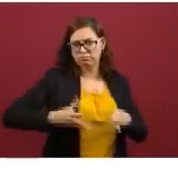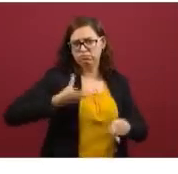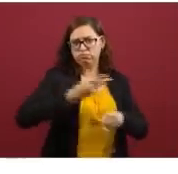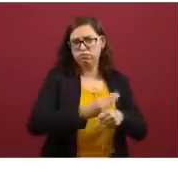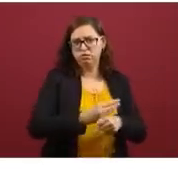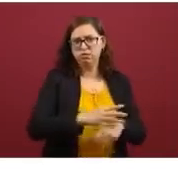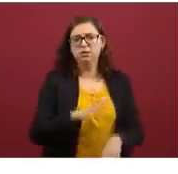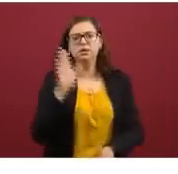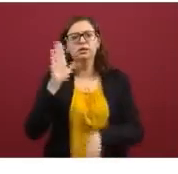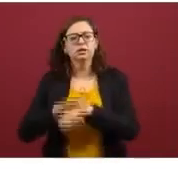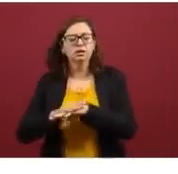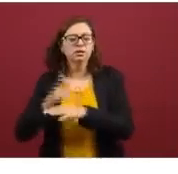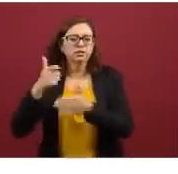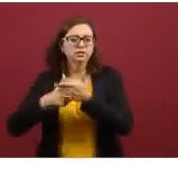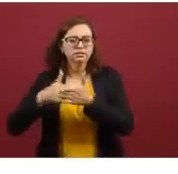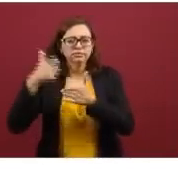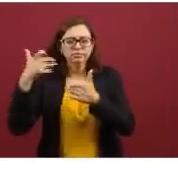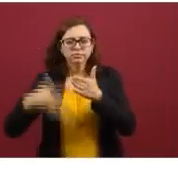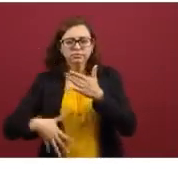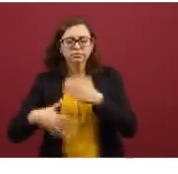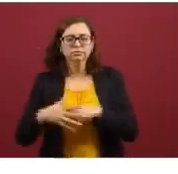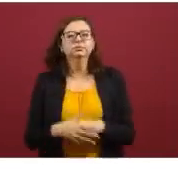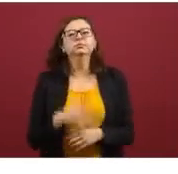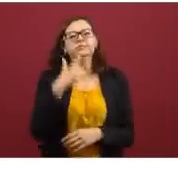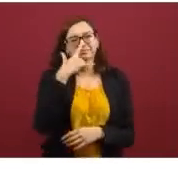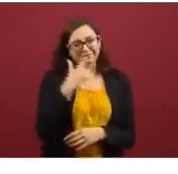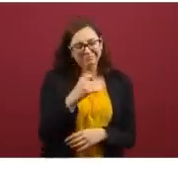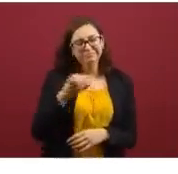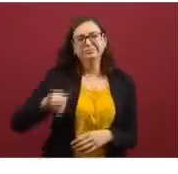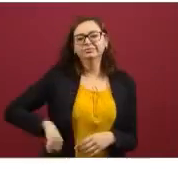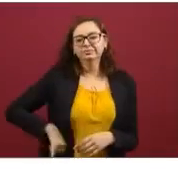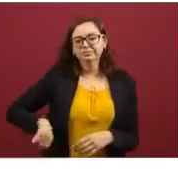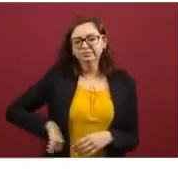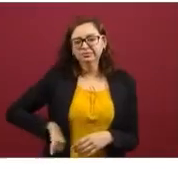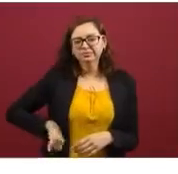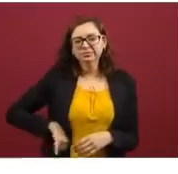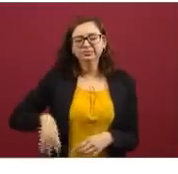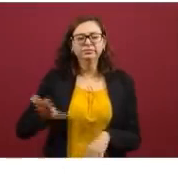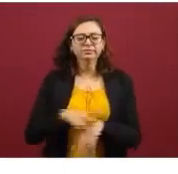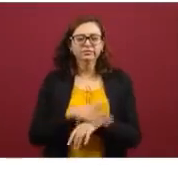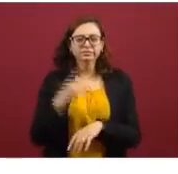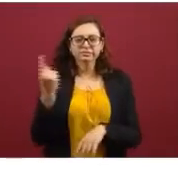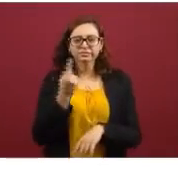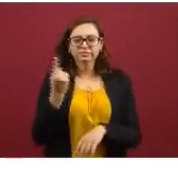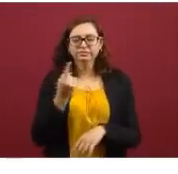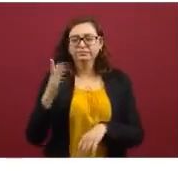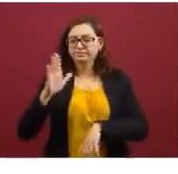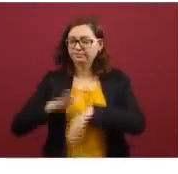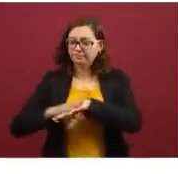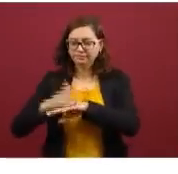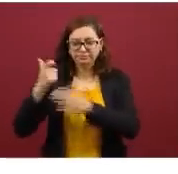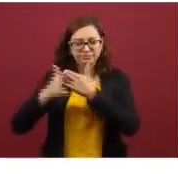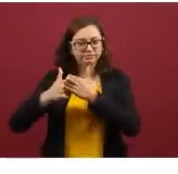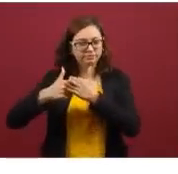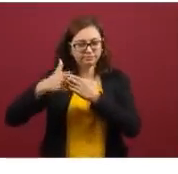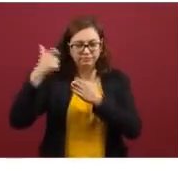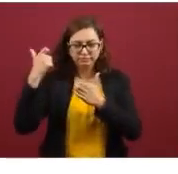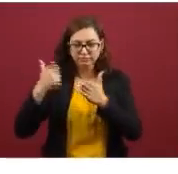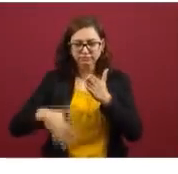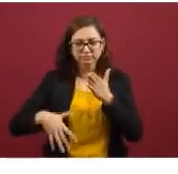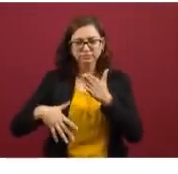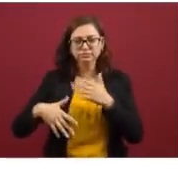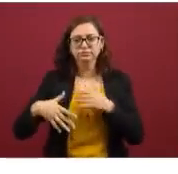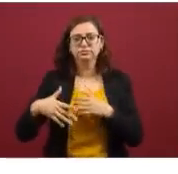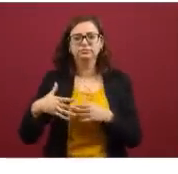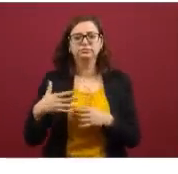da más económico, vimos ahí un fenómeno interesante, porque la que da más económico en el país, que es